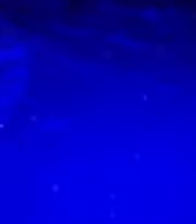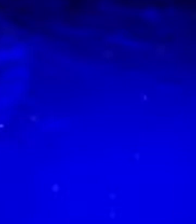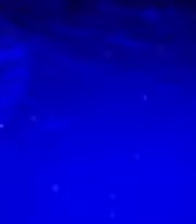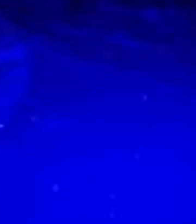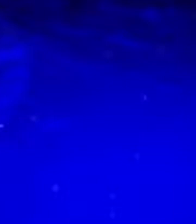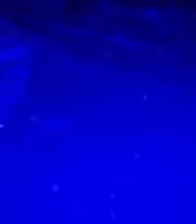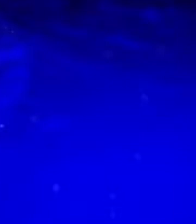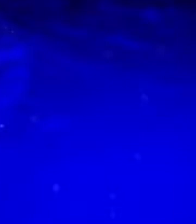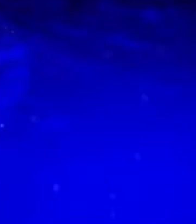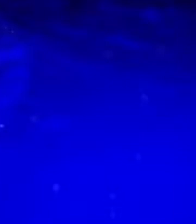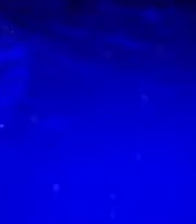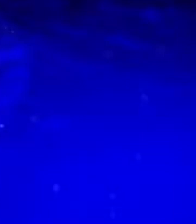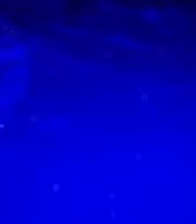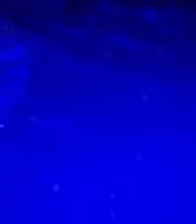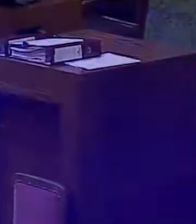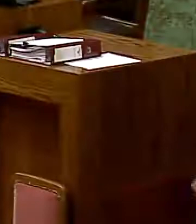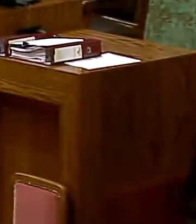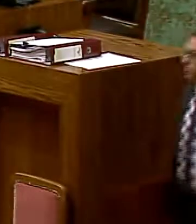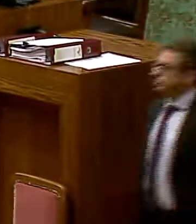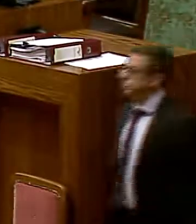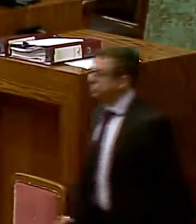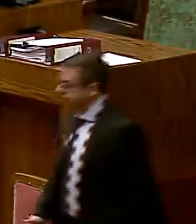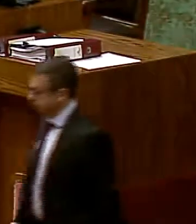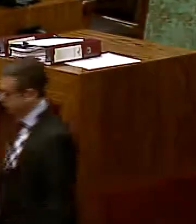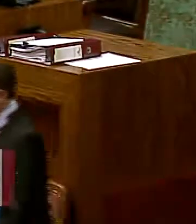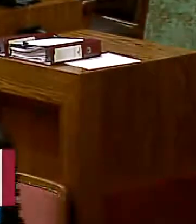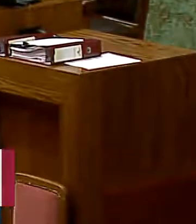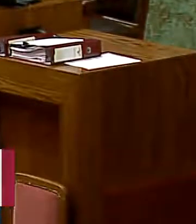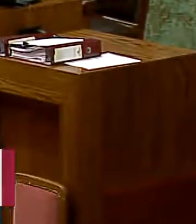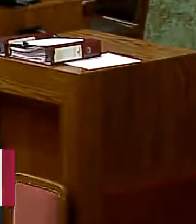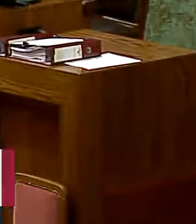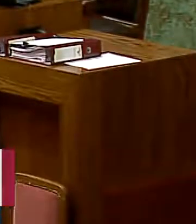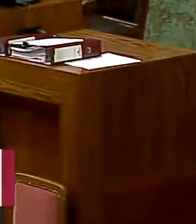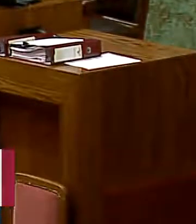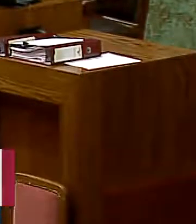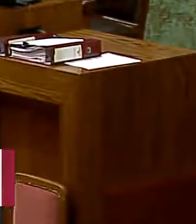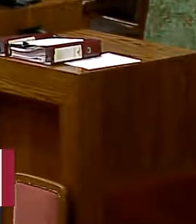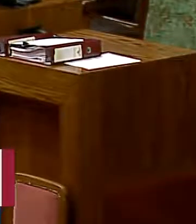Se reanuda la sesión. ¿También? Estimadas y estimados colegas,